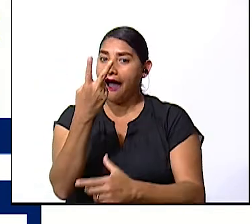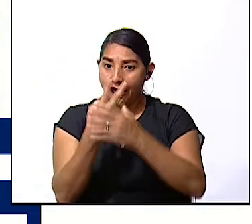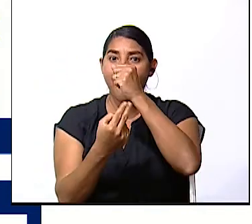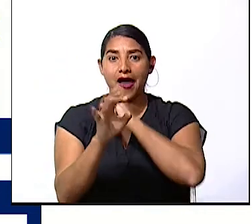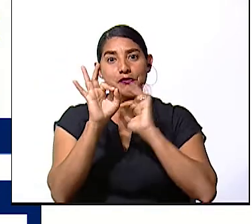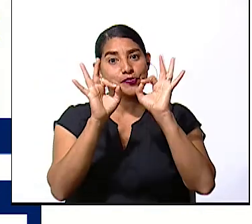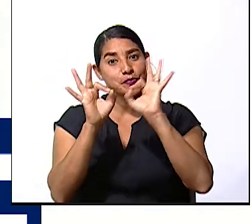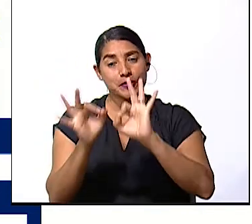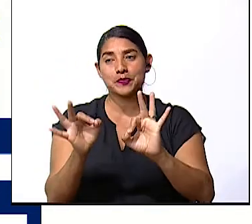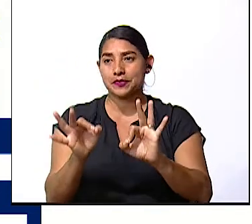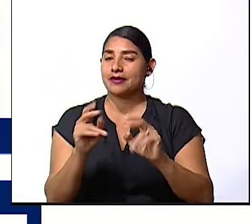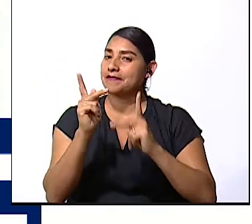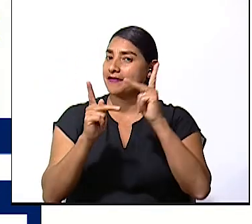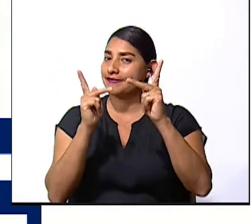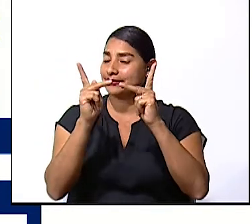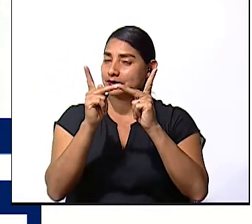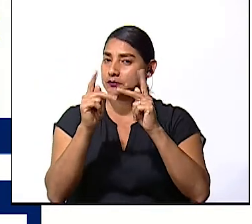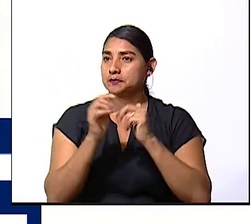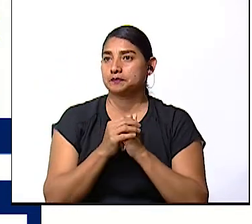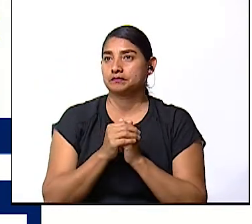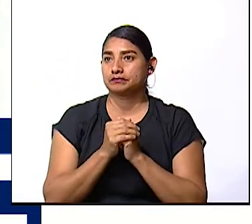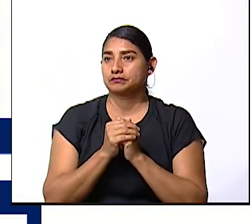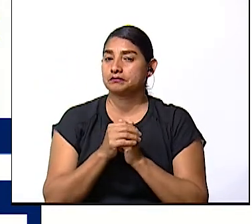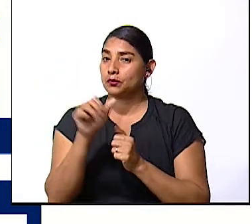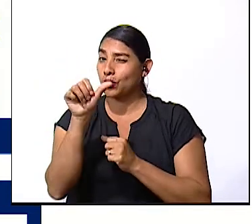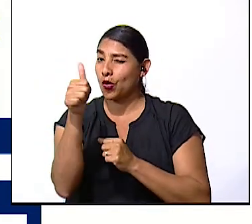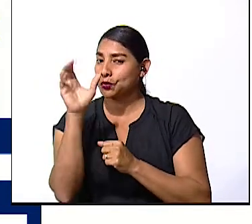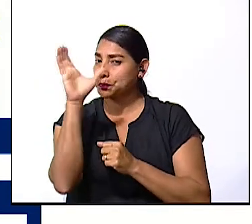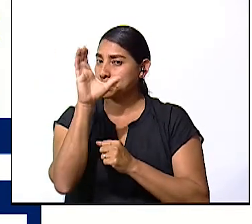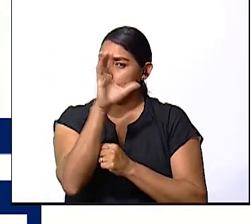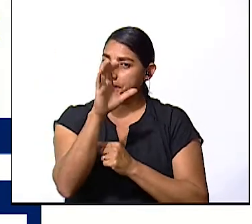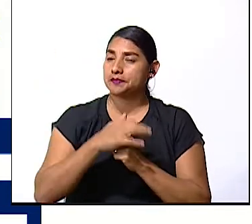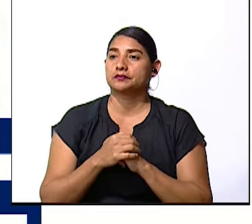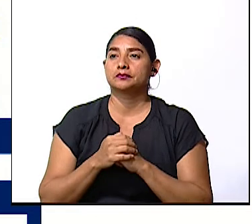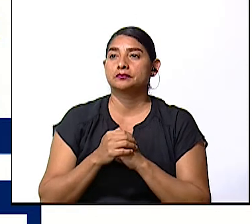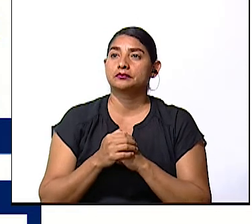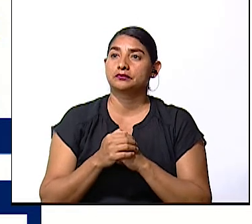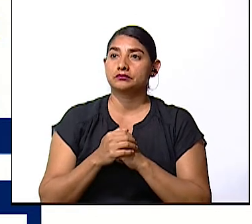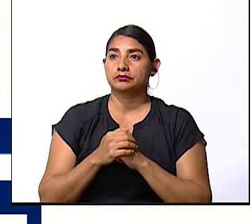Muy bien, perfecto. Vamos a buscar otra.